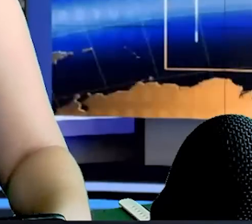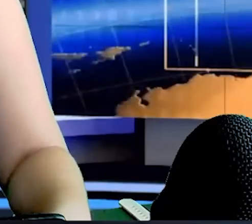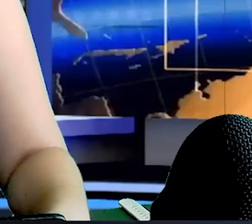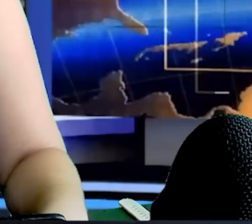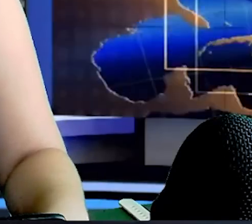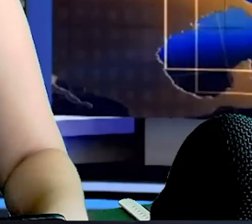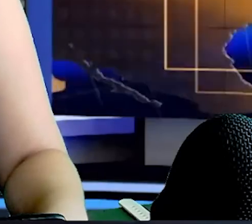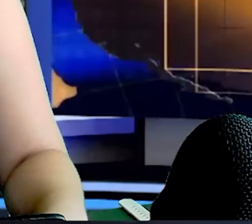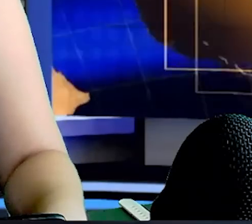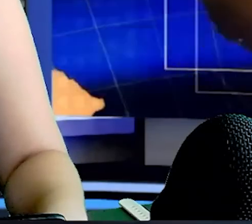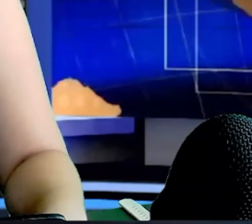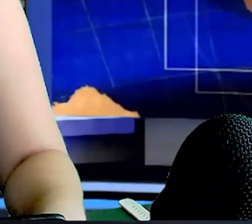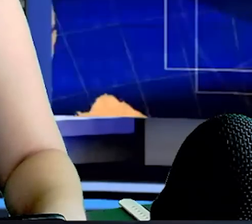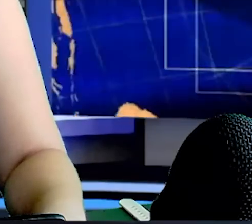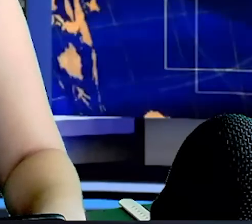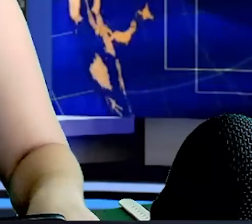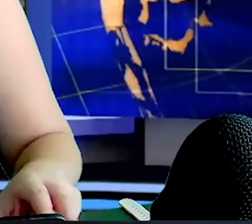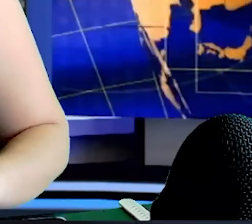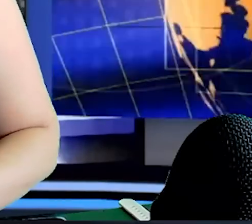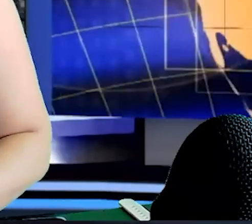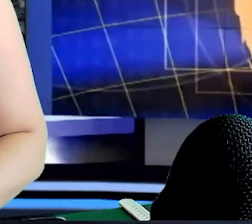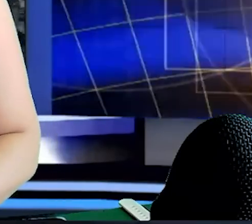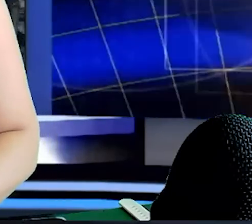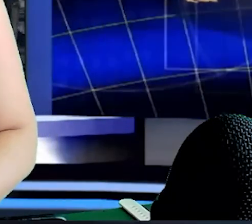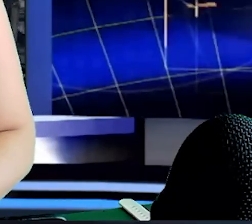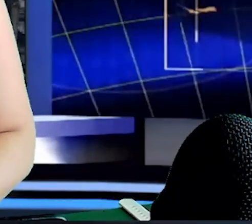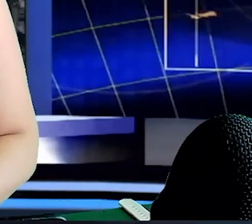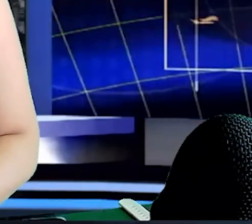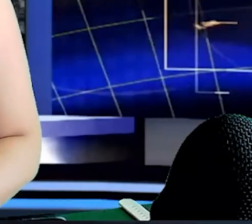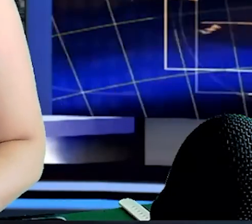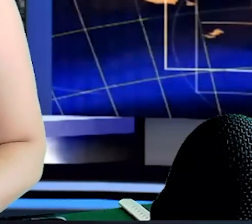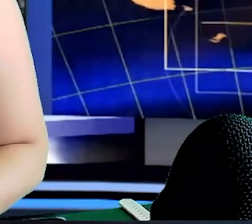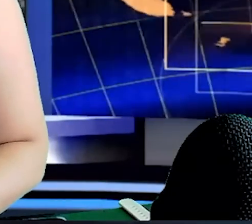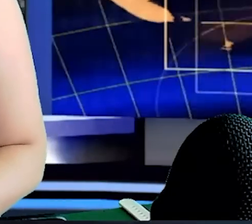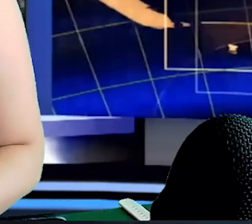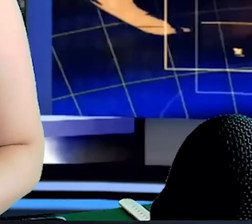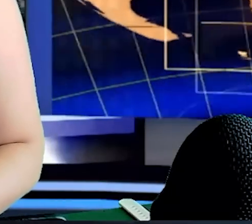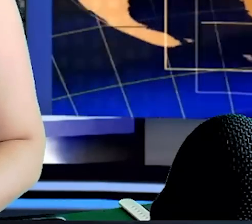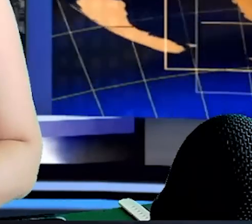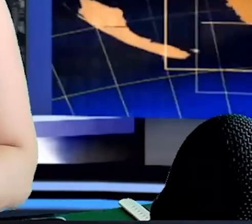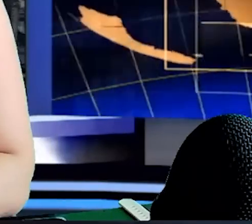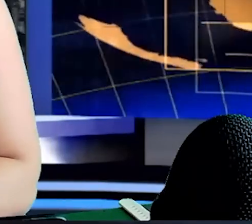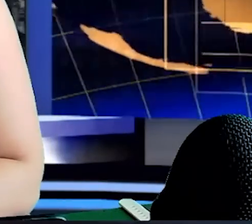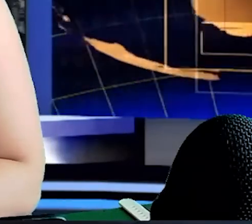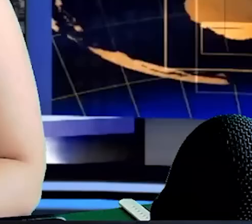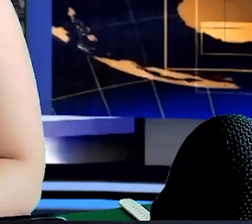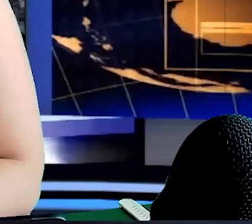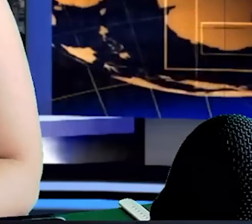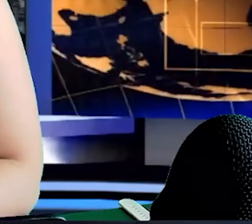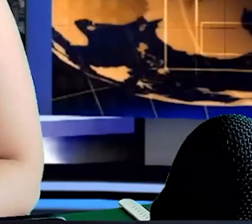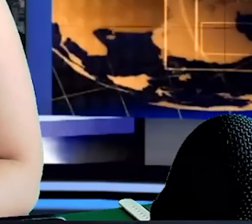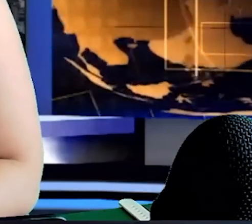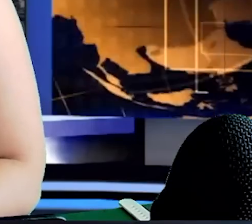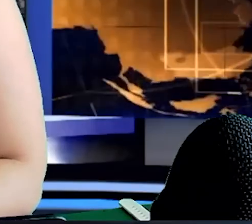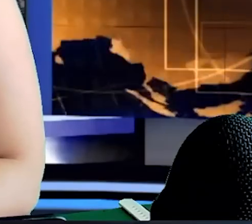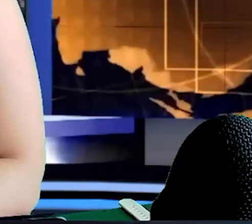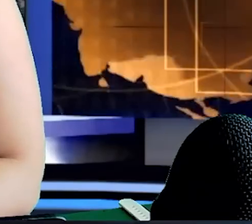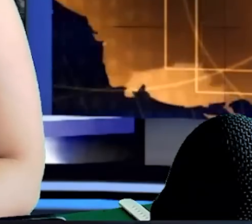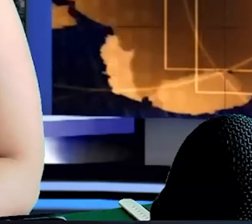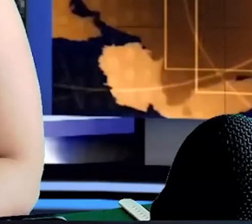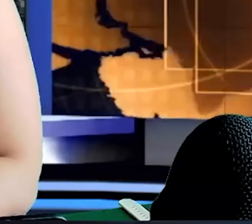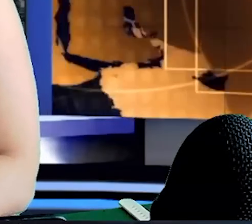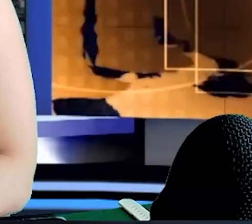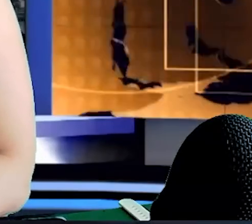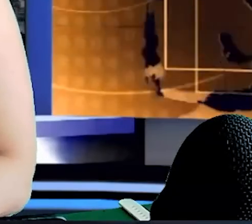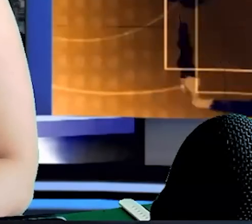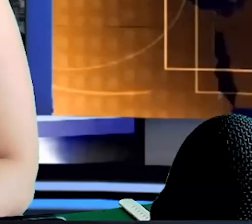Pues ahí está esto que estuvo comentando el presidente López Obrador con respecto a esta